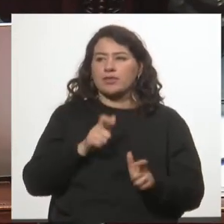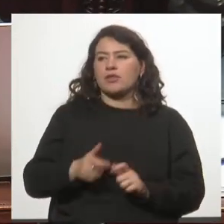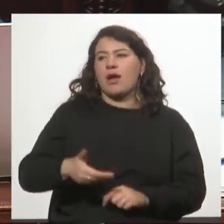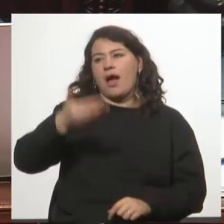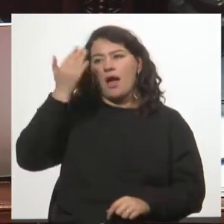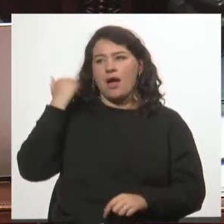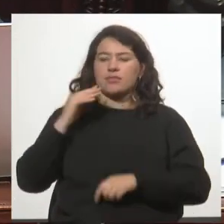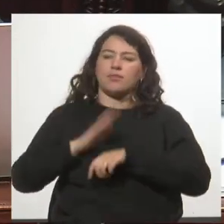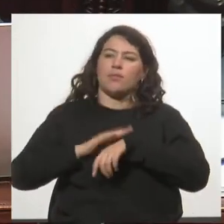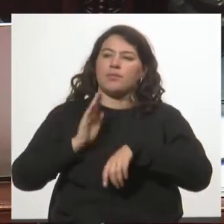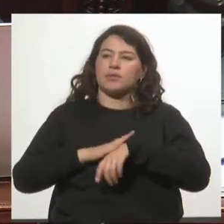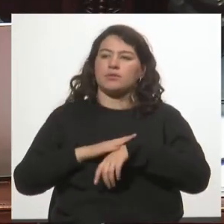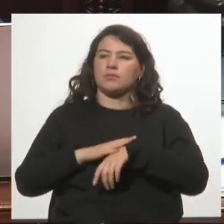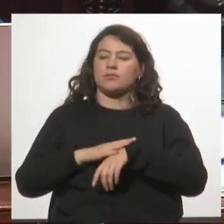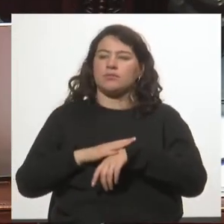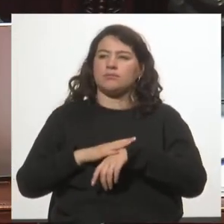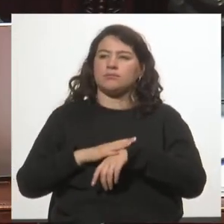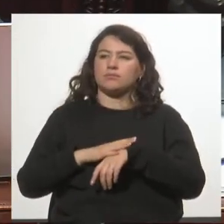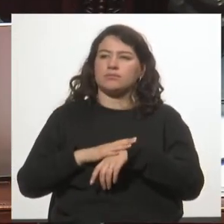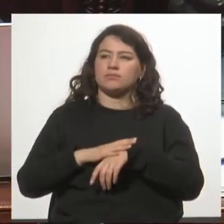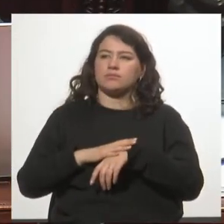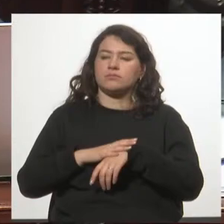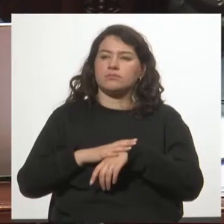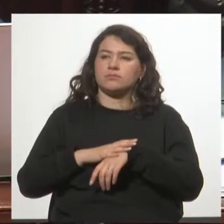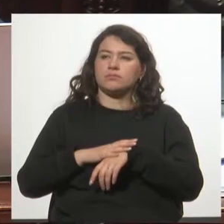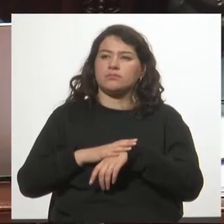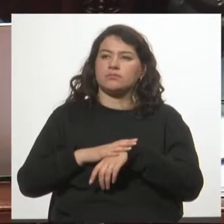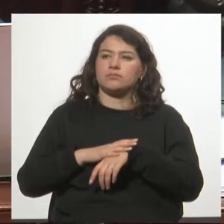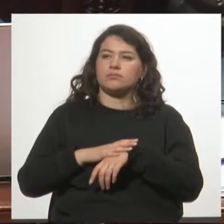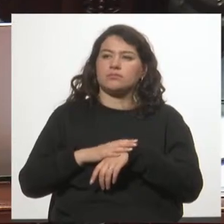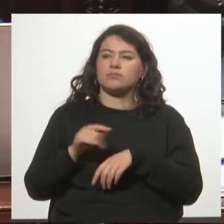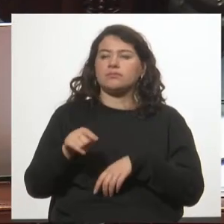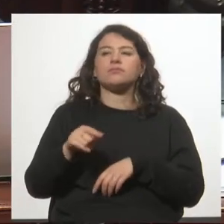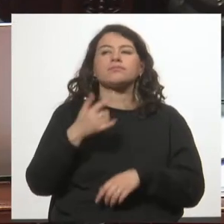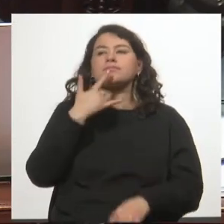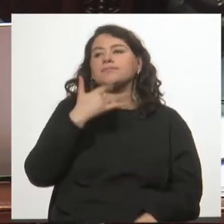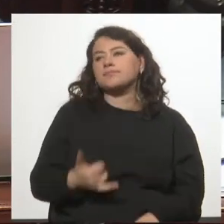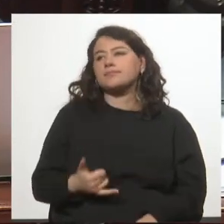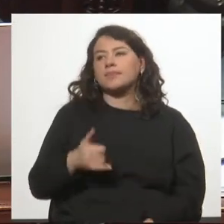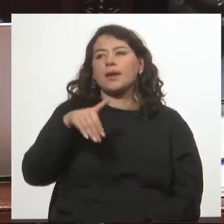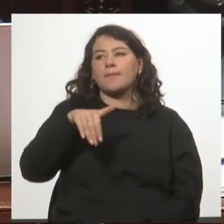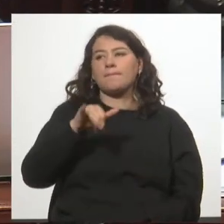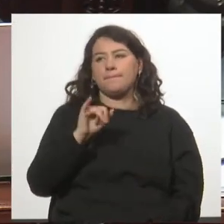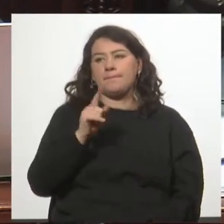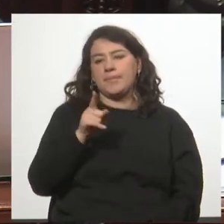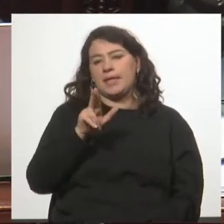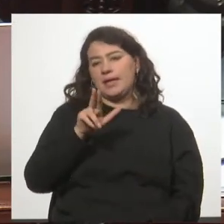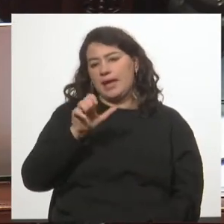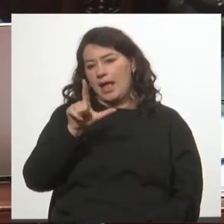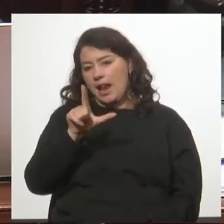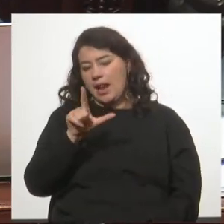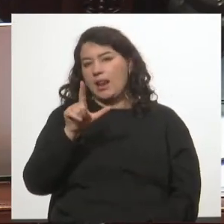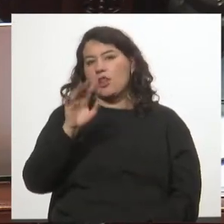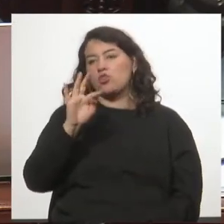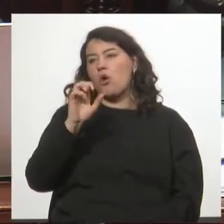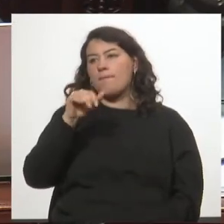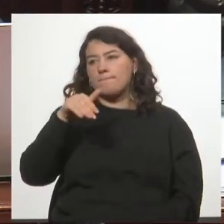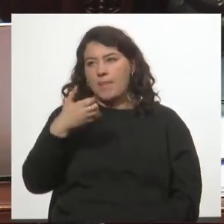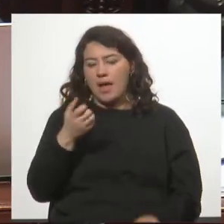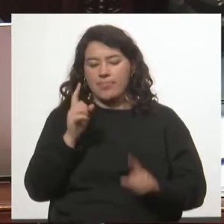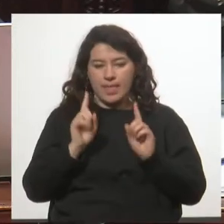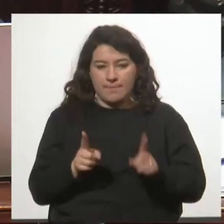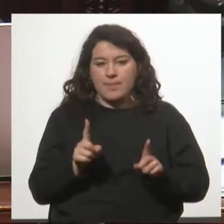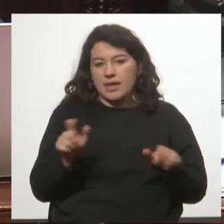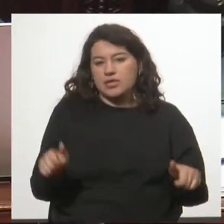momento él entre ellos miguel ángel toma fue una de las personas que también